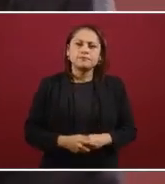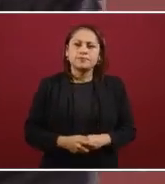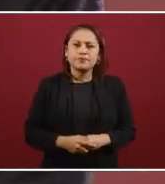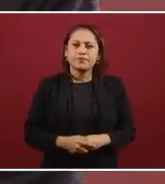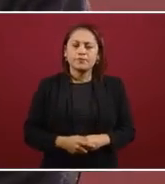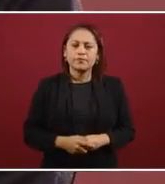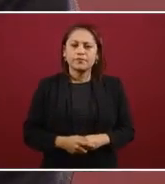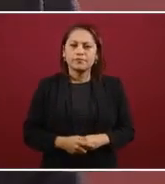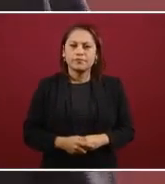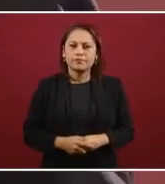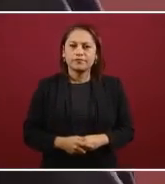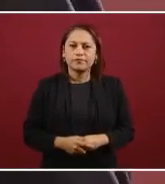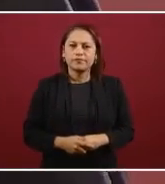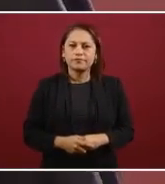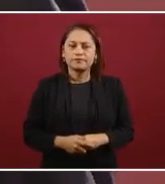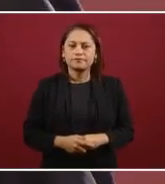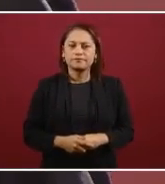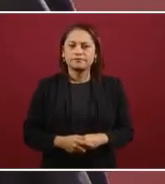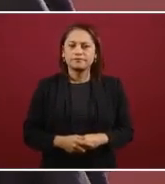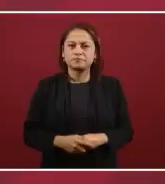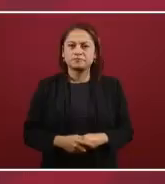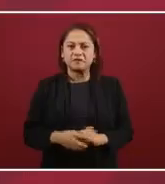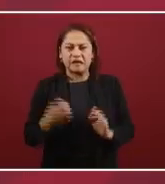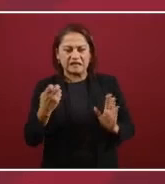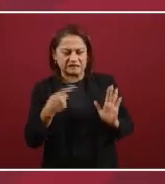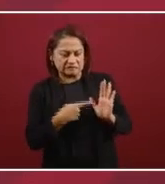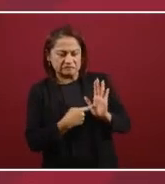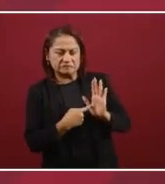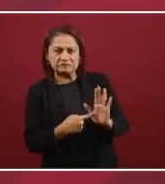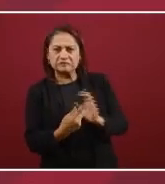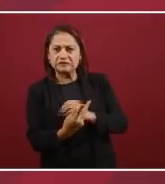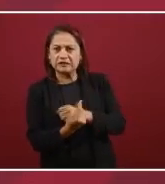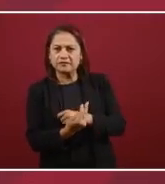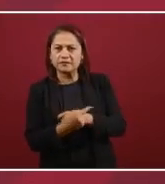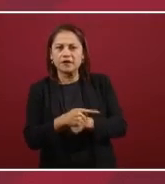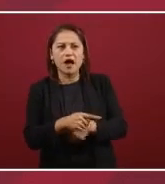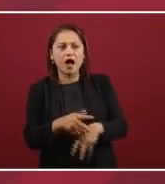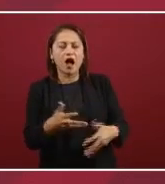como el paraíso.